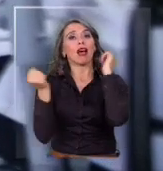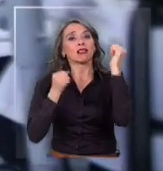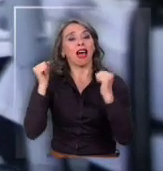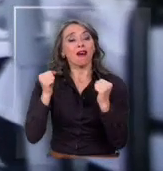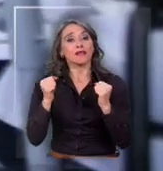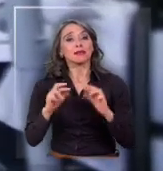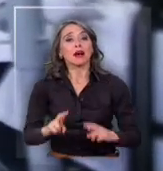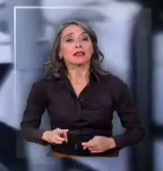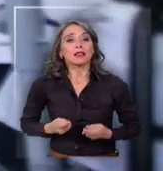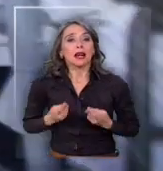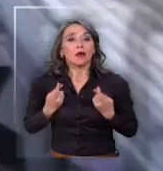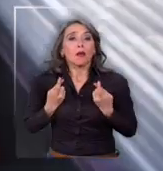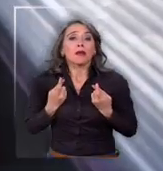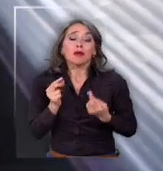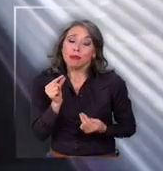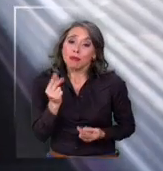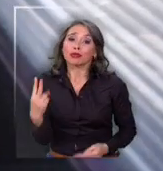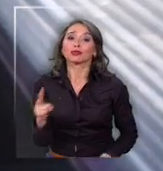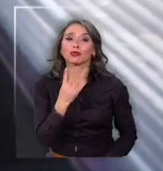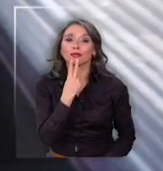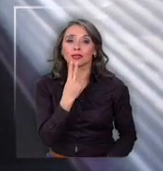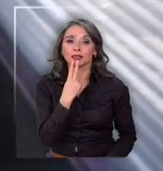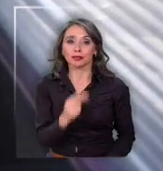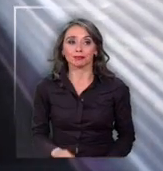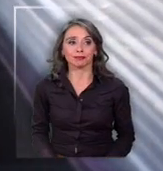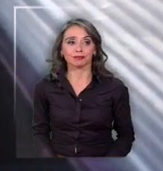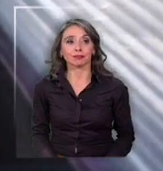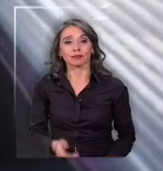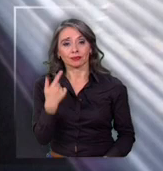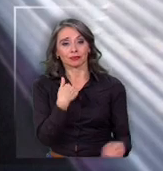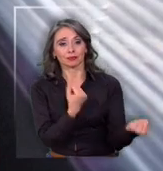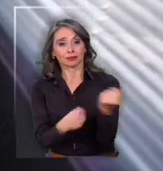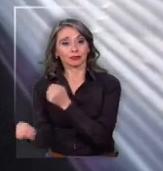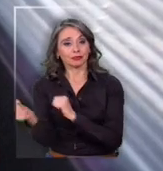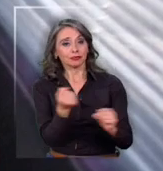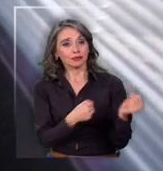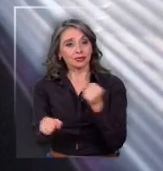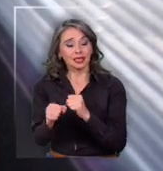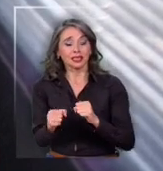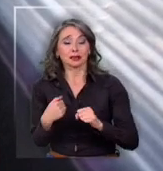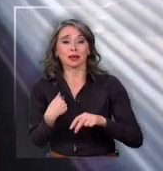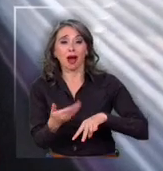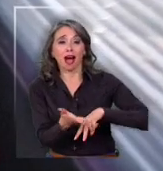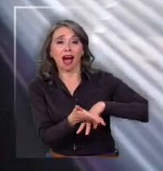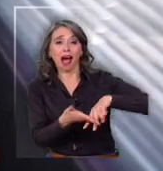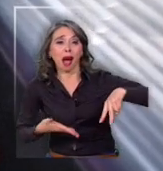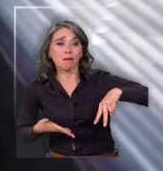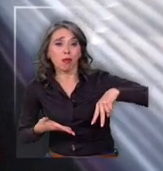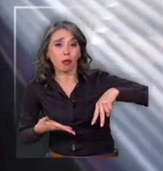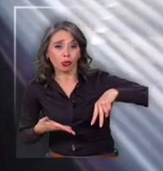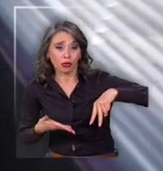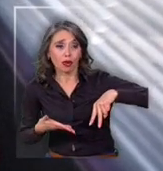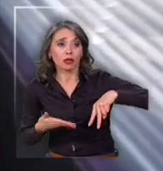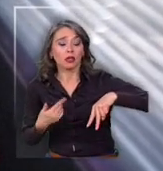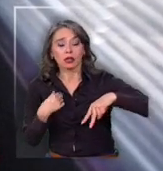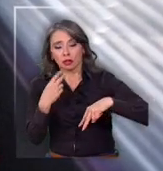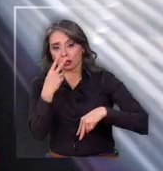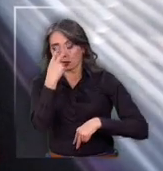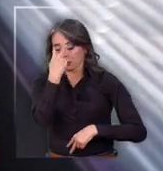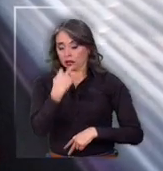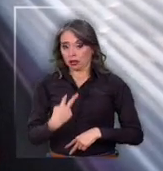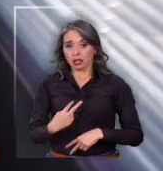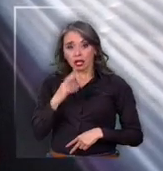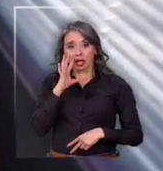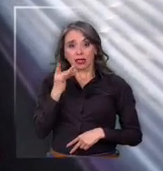recuperar de alguna forma su vida. Estaba desesperado después de mi amputación, especialmente cuando me di cuenta que